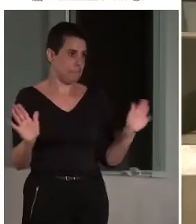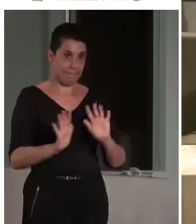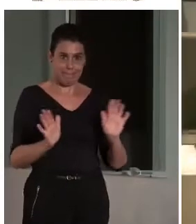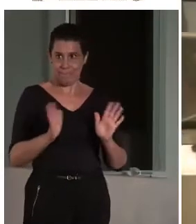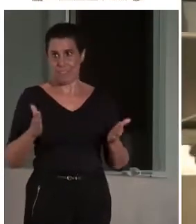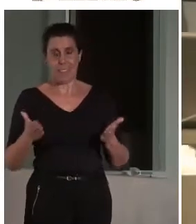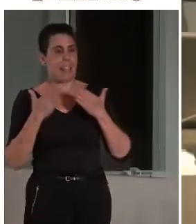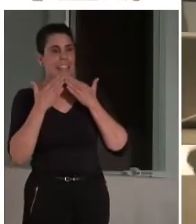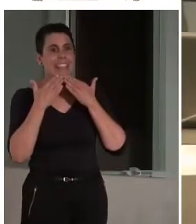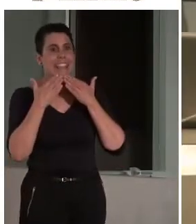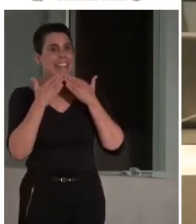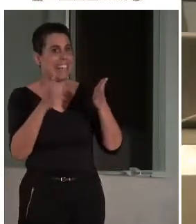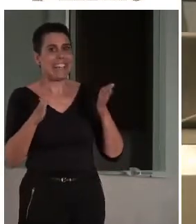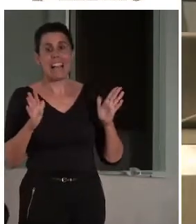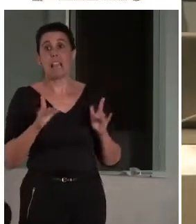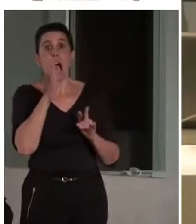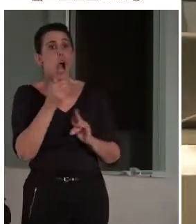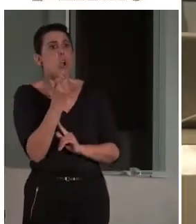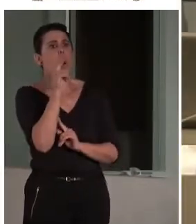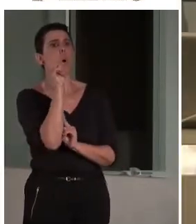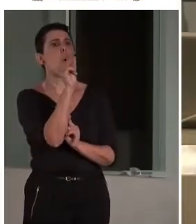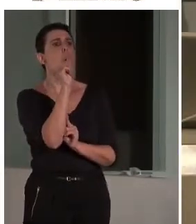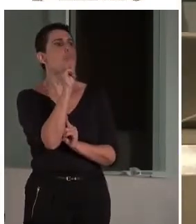y bueno si da ese minuto para comenzar